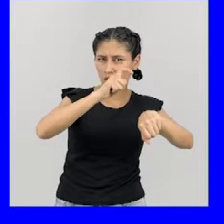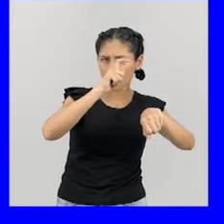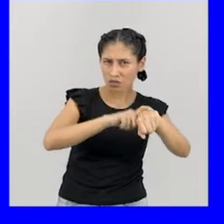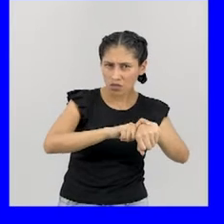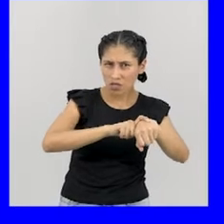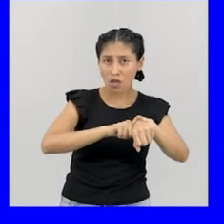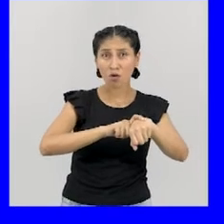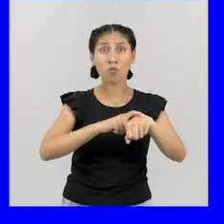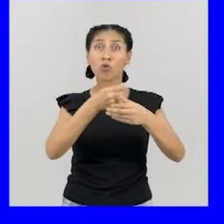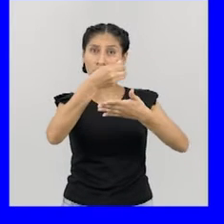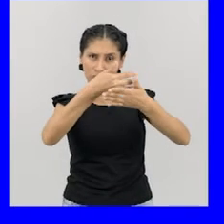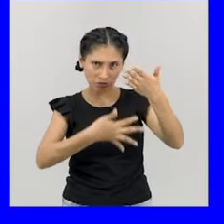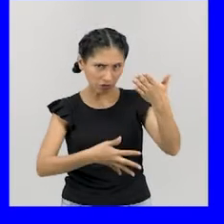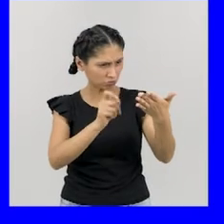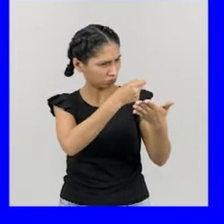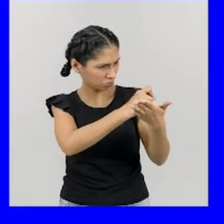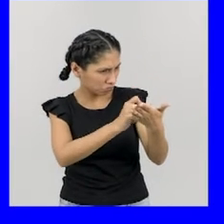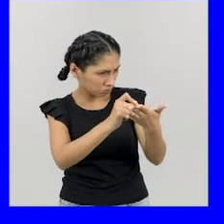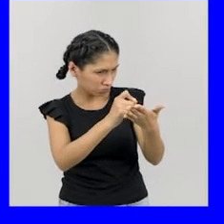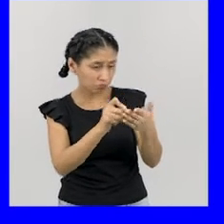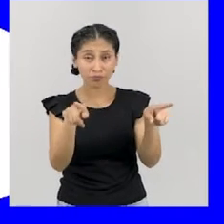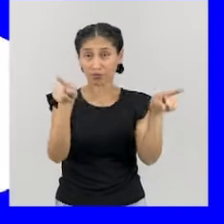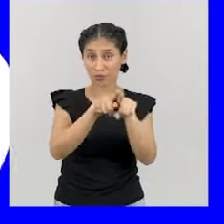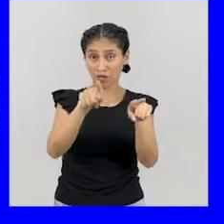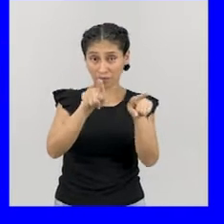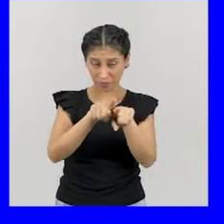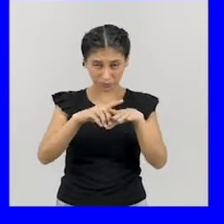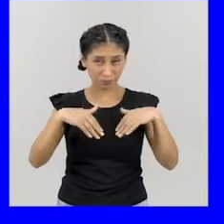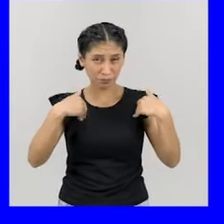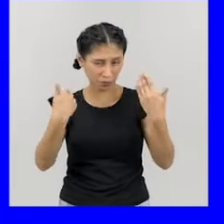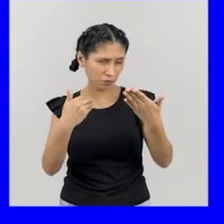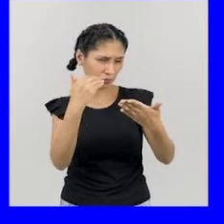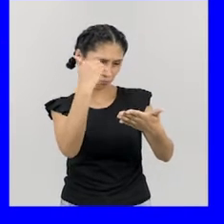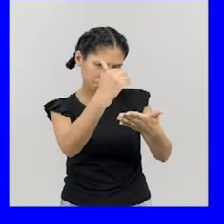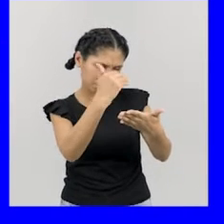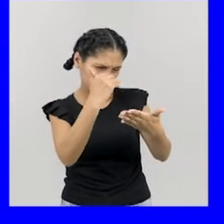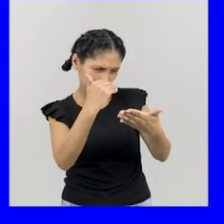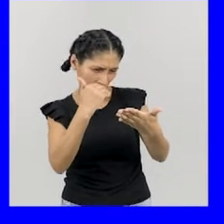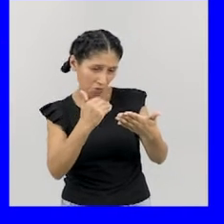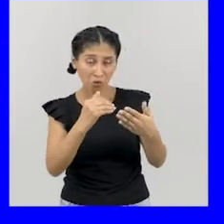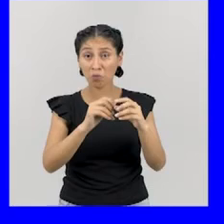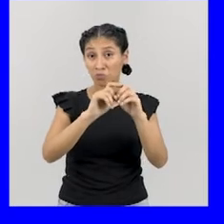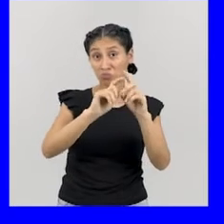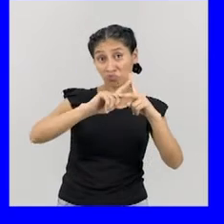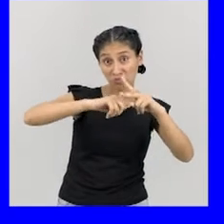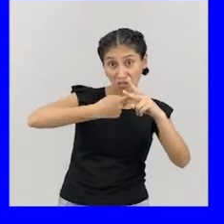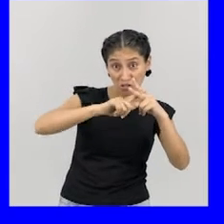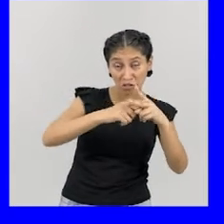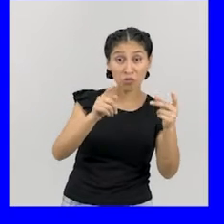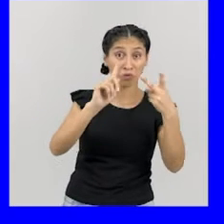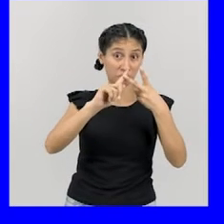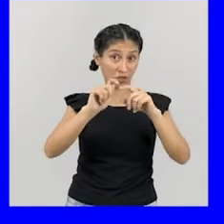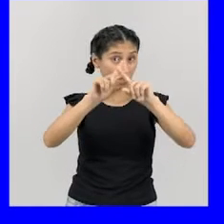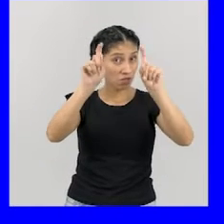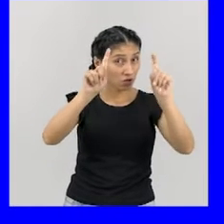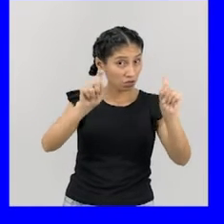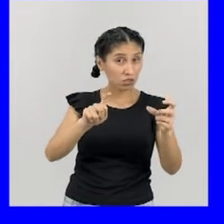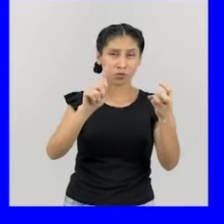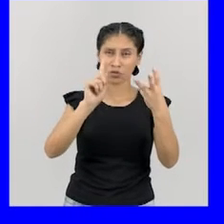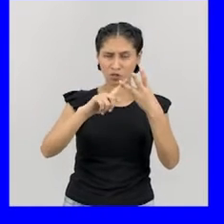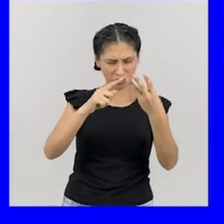espacio en el que se desarrolla el texto. También podemos clasificar en enunciativo, interrogativo y